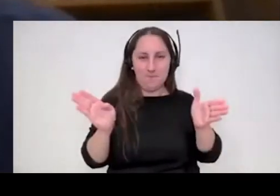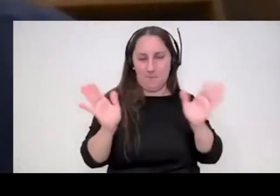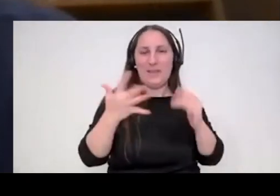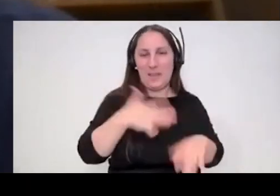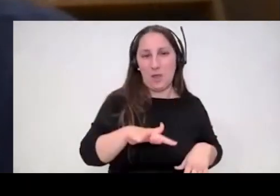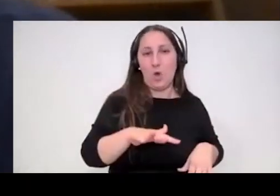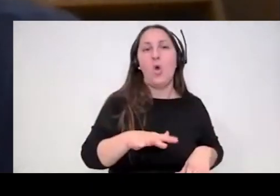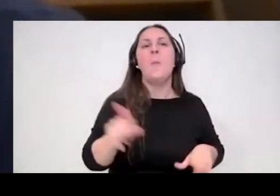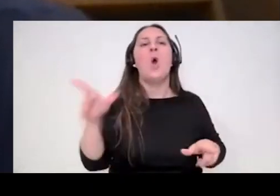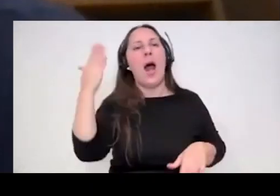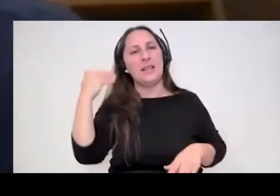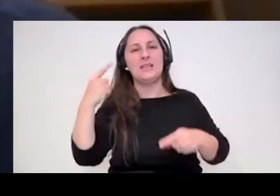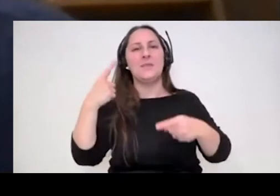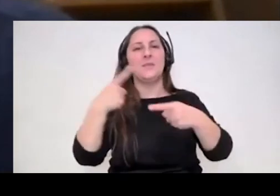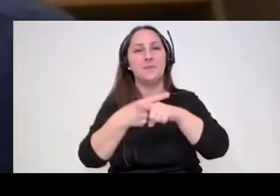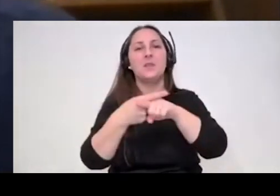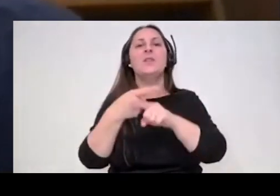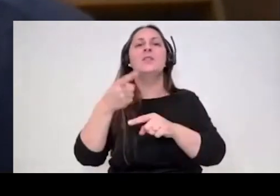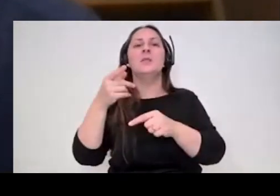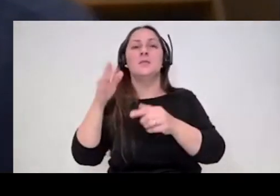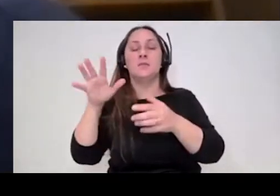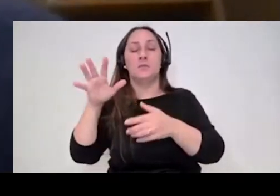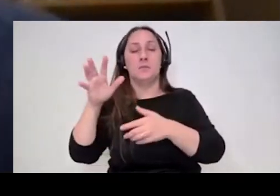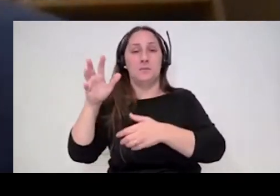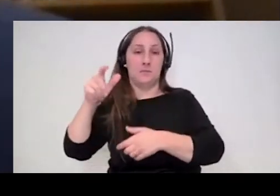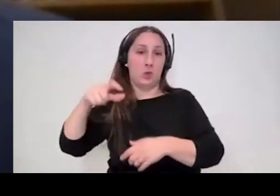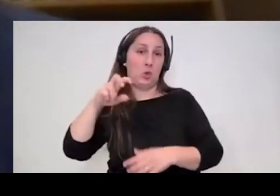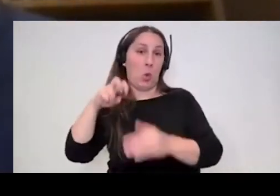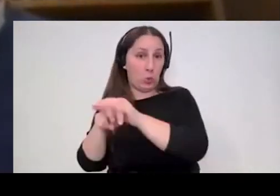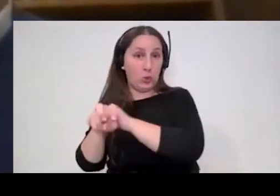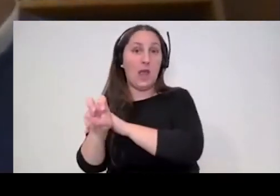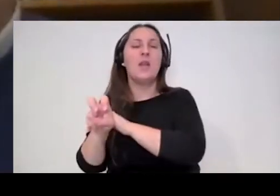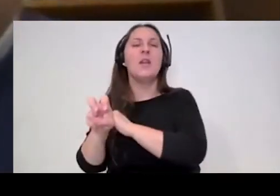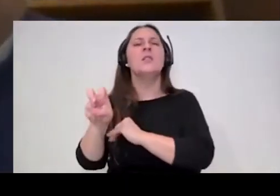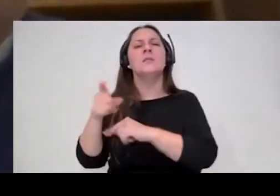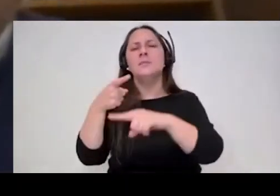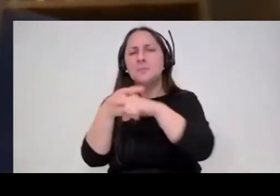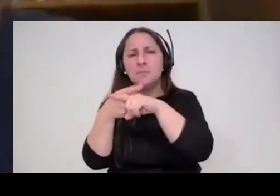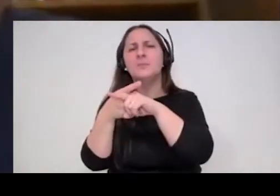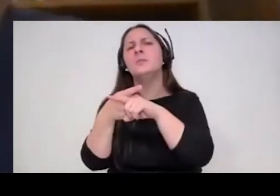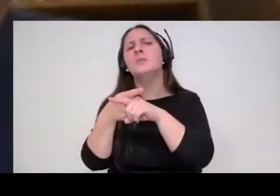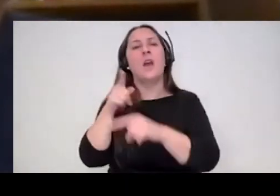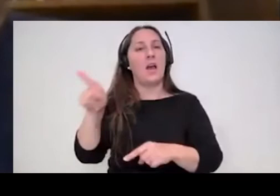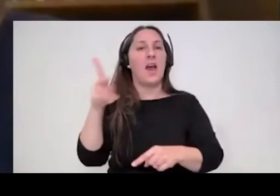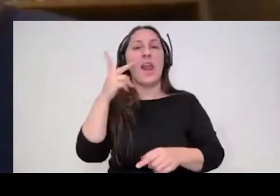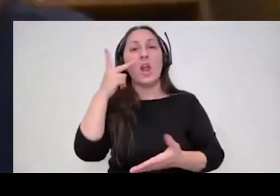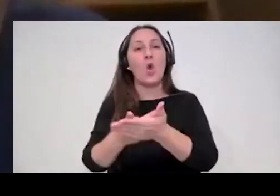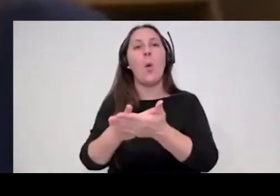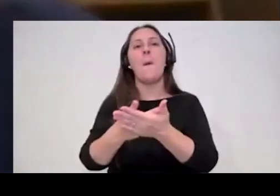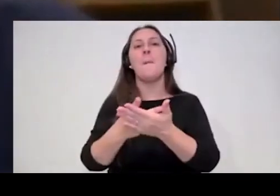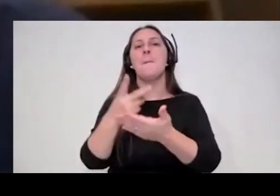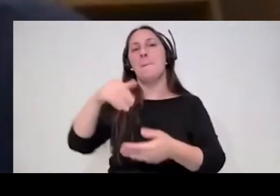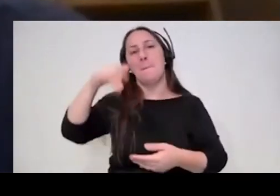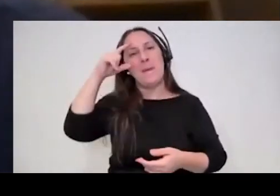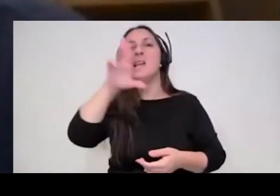fue la discusión con el subte cuando se discutió el reconocimiento de lo que eran los metrodelegados, que ya no son